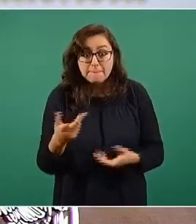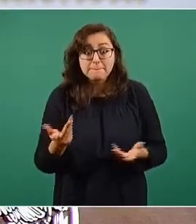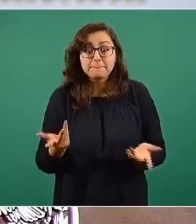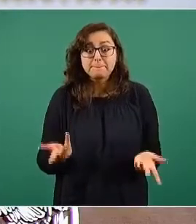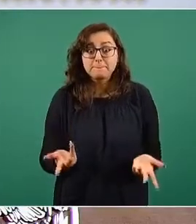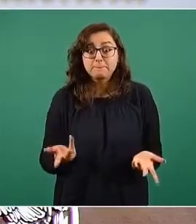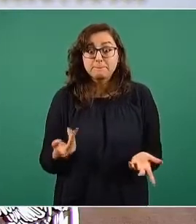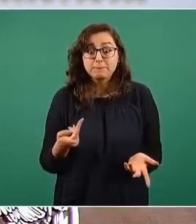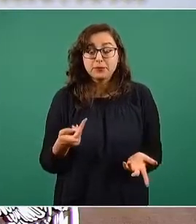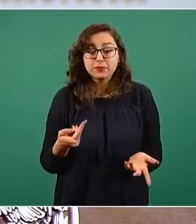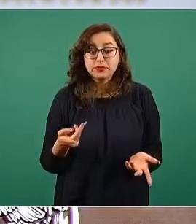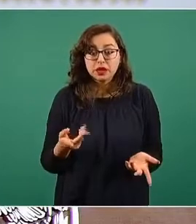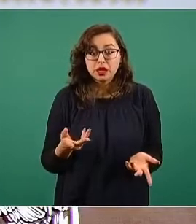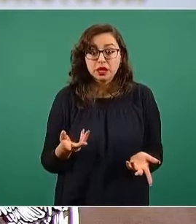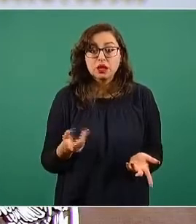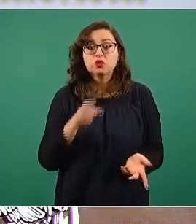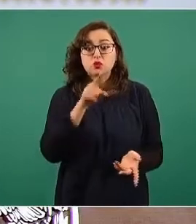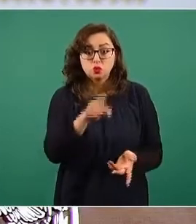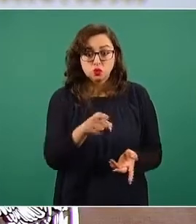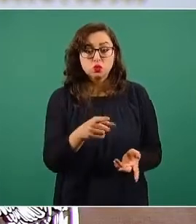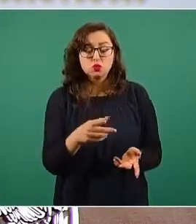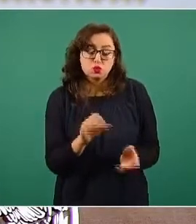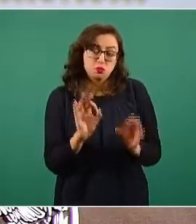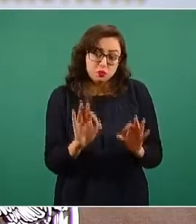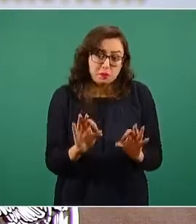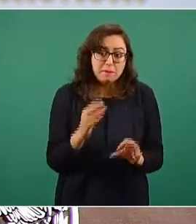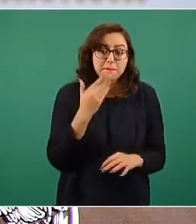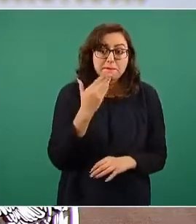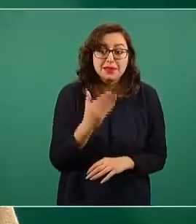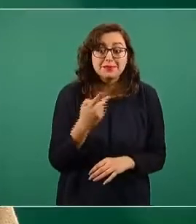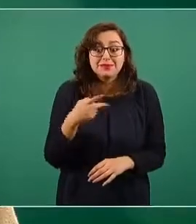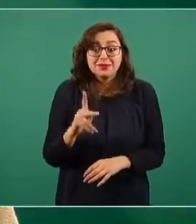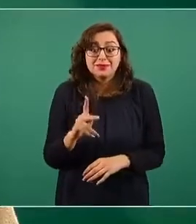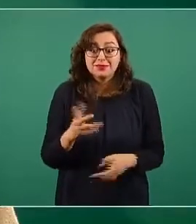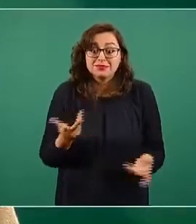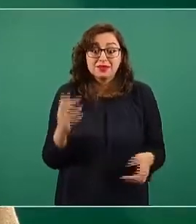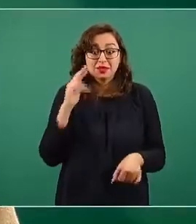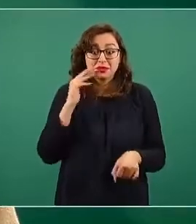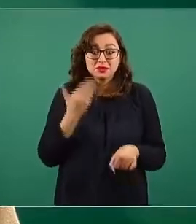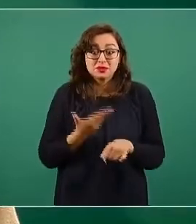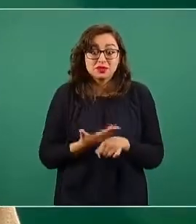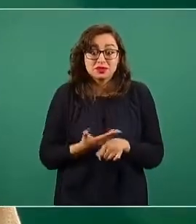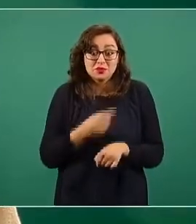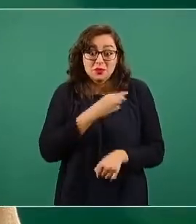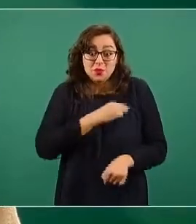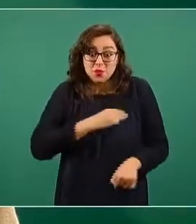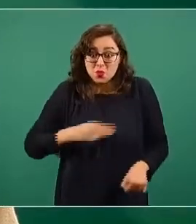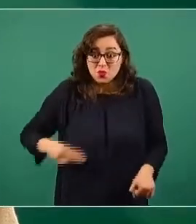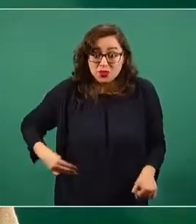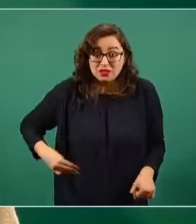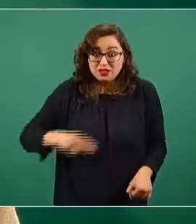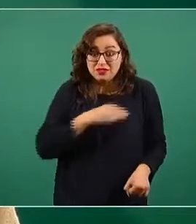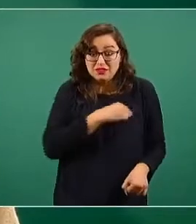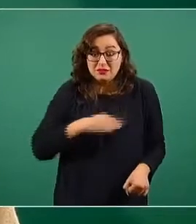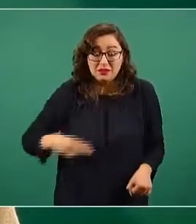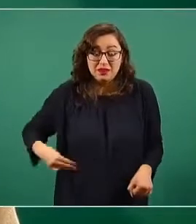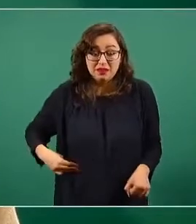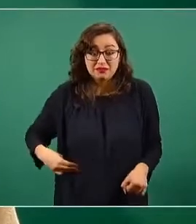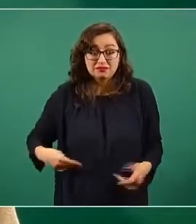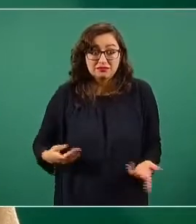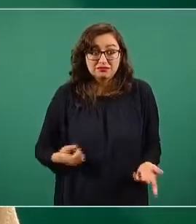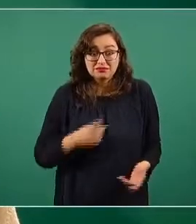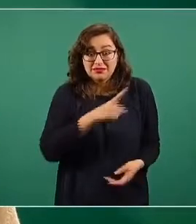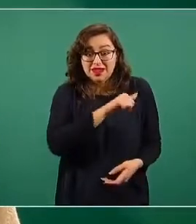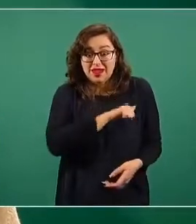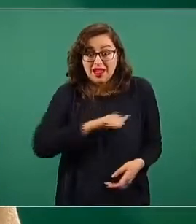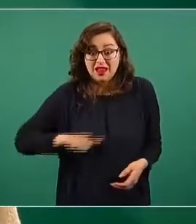sin demérito de lo que tú acabas de hacer, pues es una responsabilidad, por supuesto, del alcalde, pero bueno, podríamos